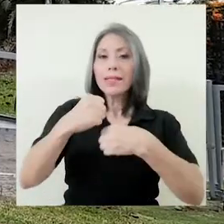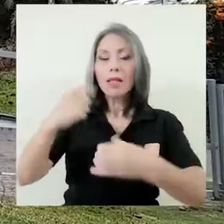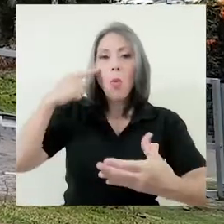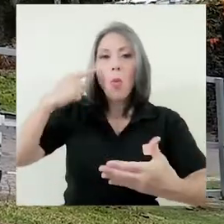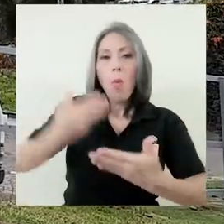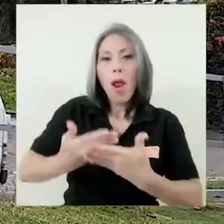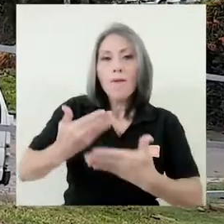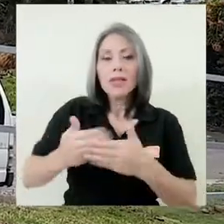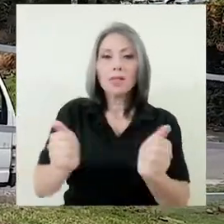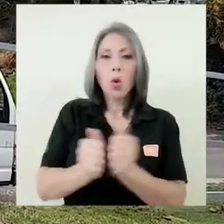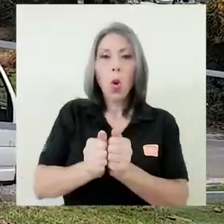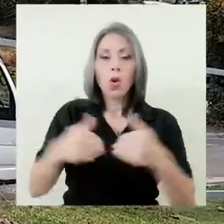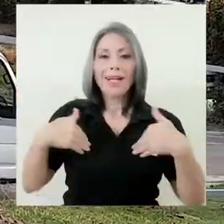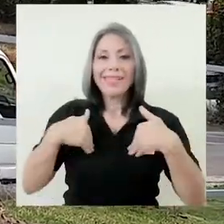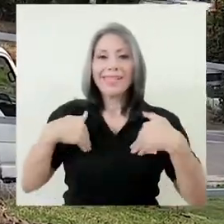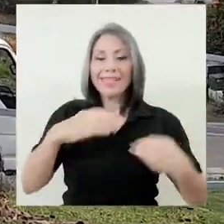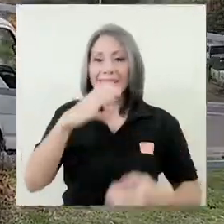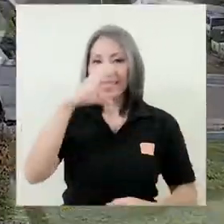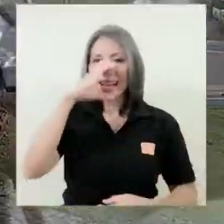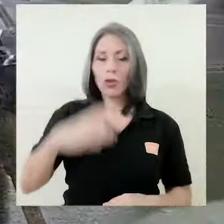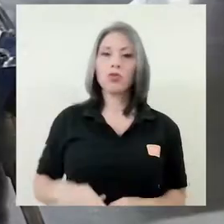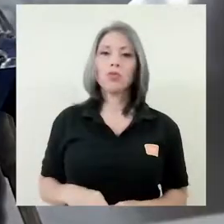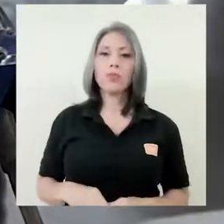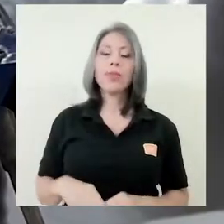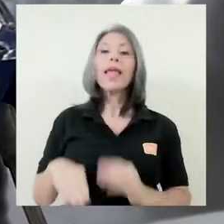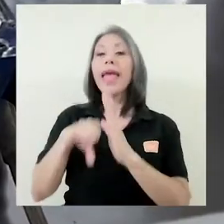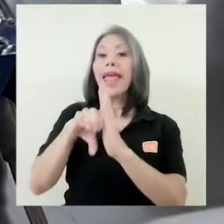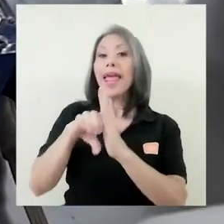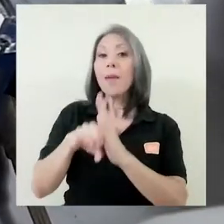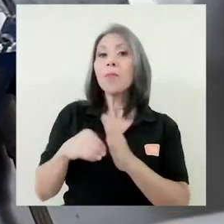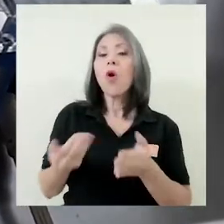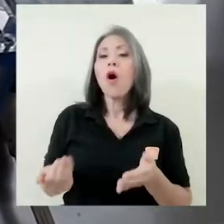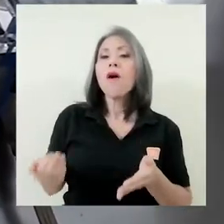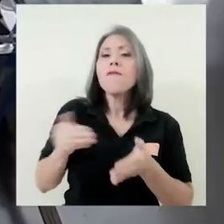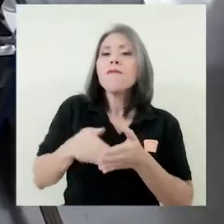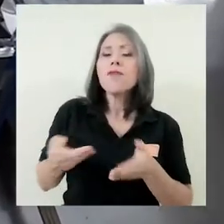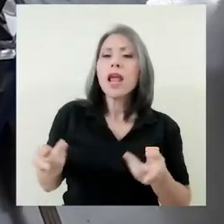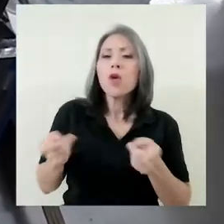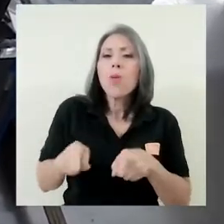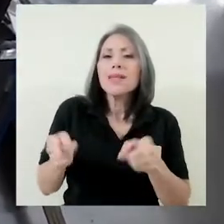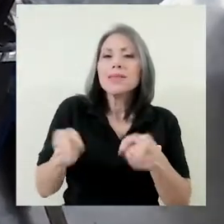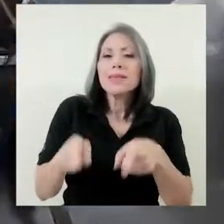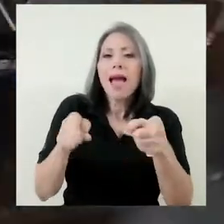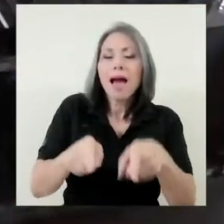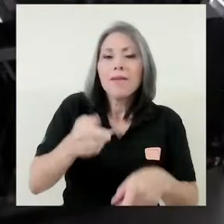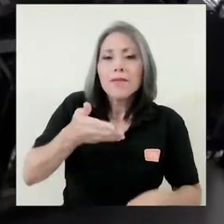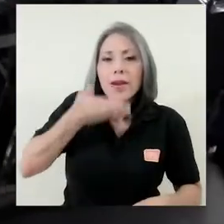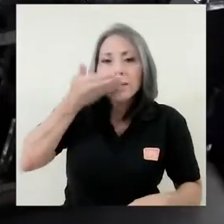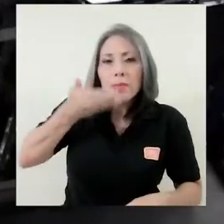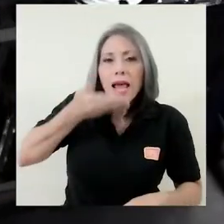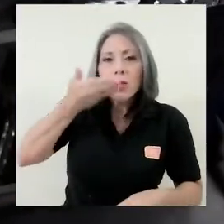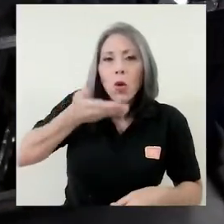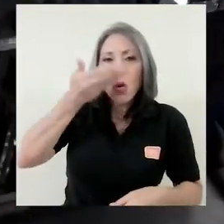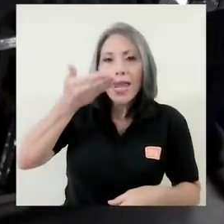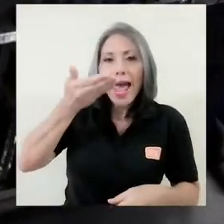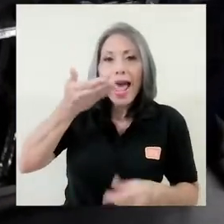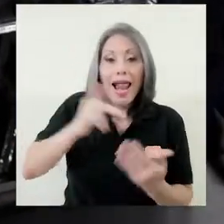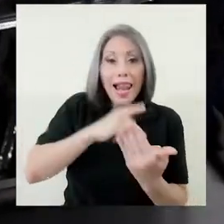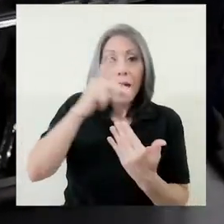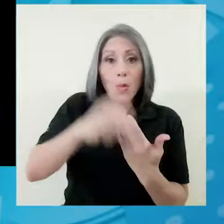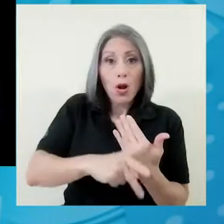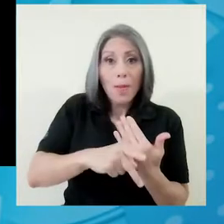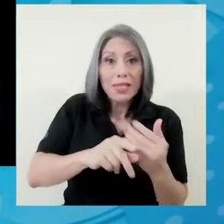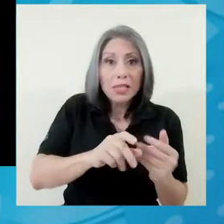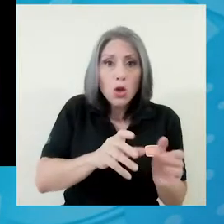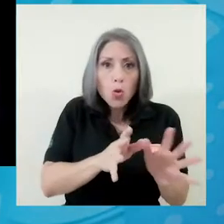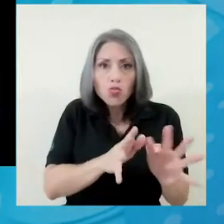están realizando pruebas con cerdos. Por ejemplo, la frecuencia respiratoria, de manera que la